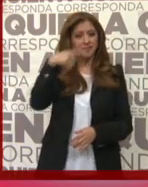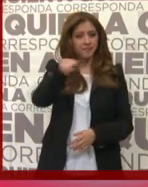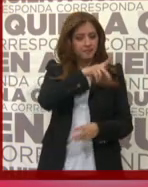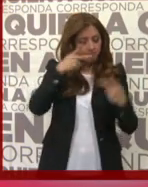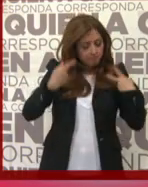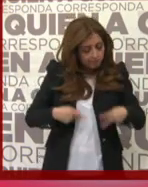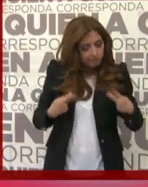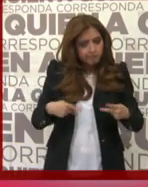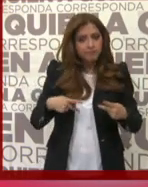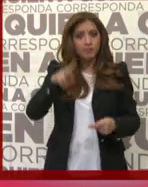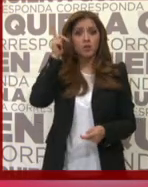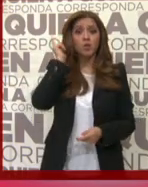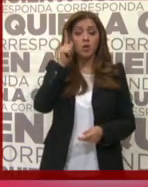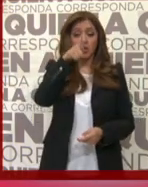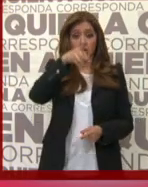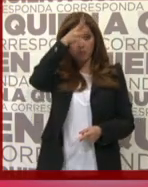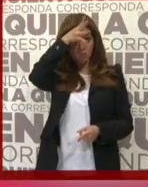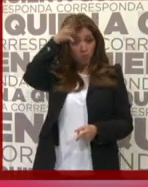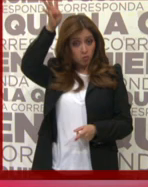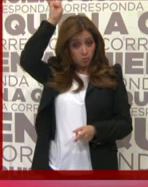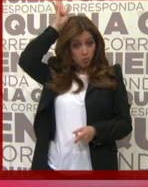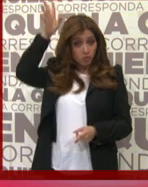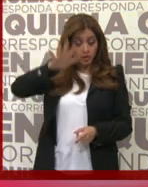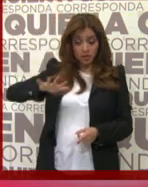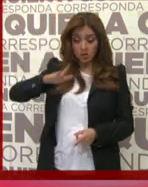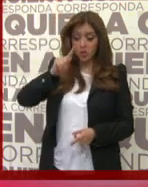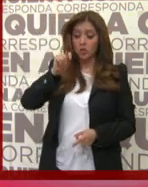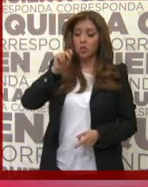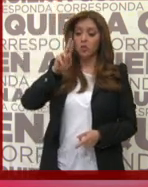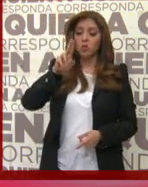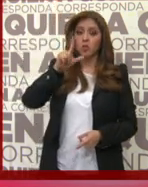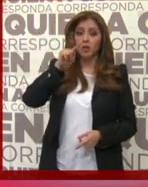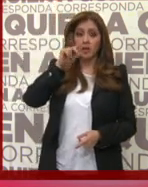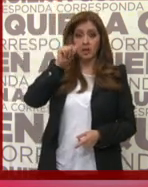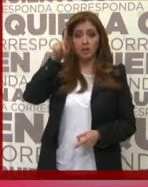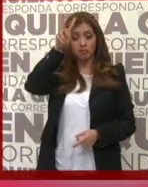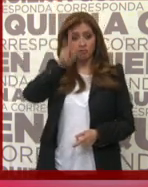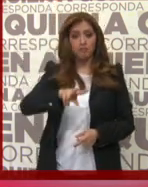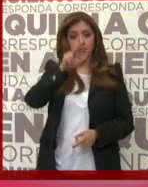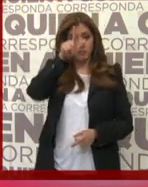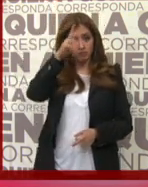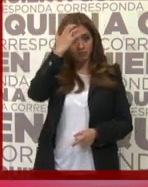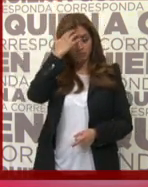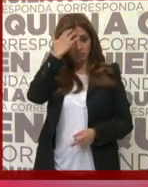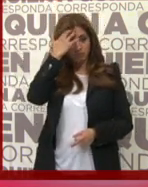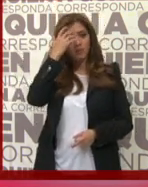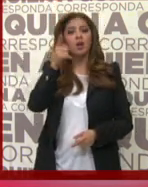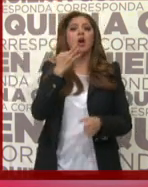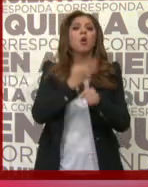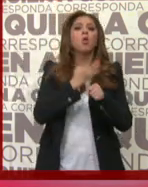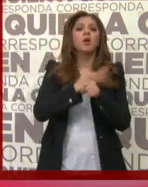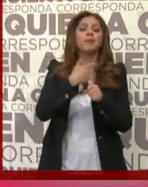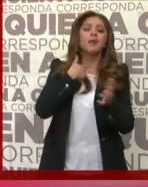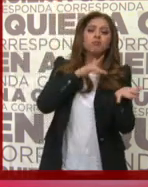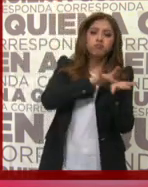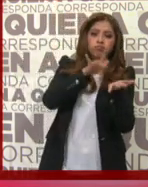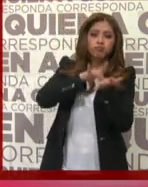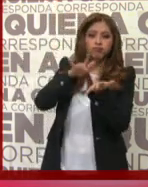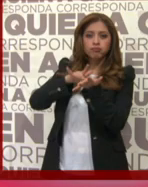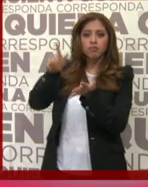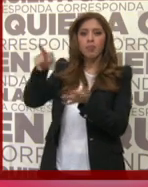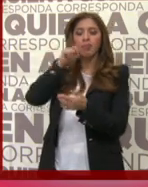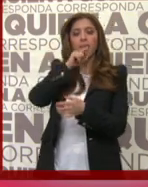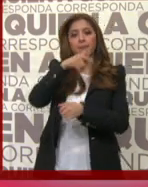y qué bueno que del Cuerpo de Bomberos de Tultitlán te sigue tomando en cuenta y están velando por ti y a toda la